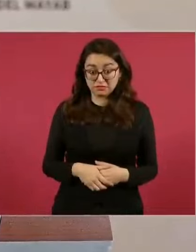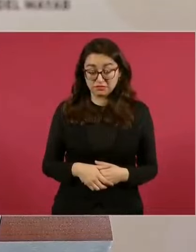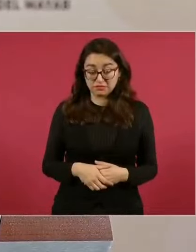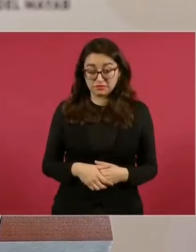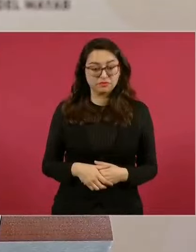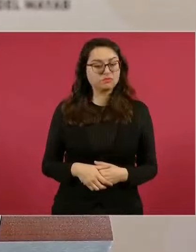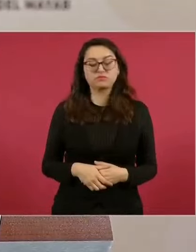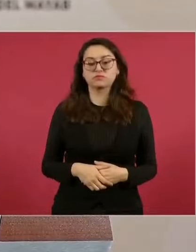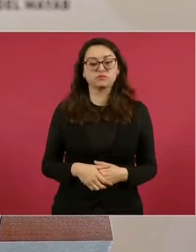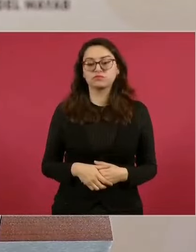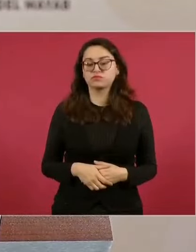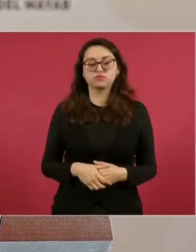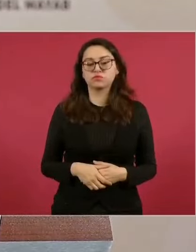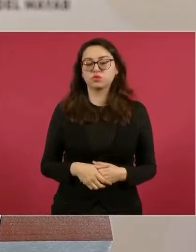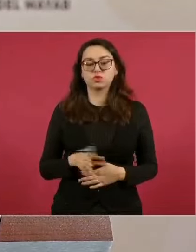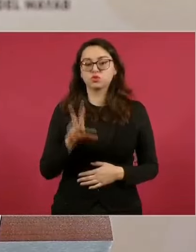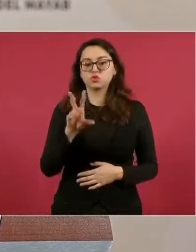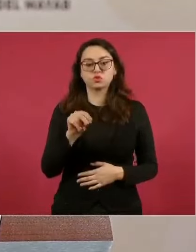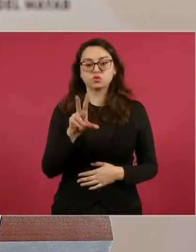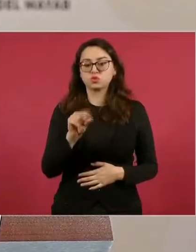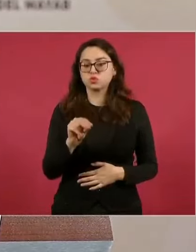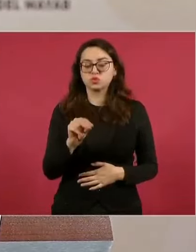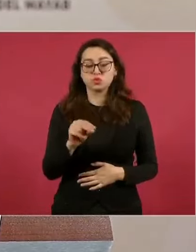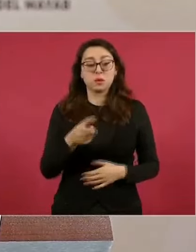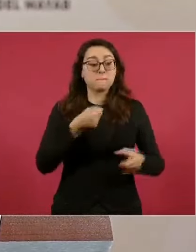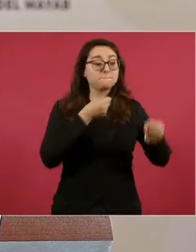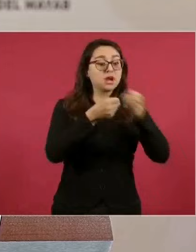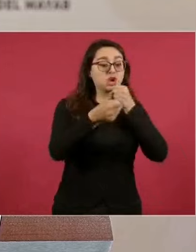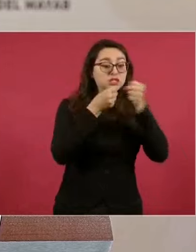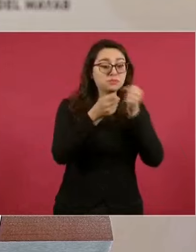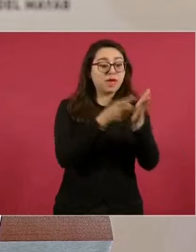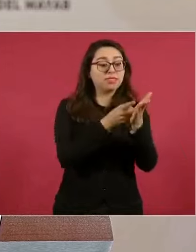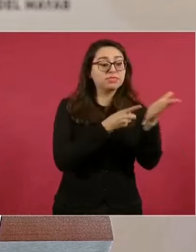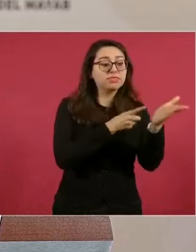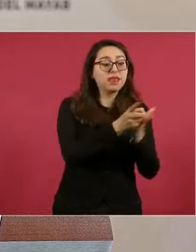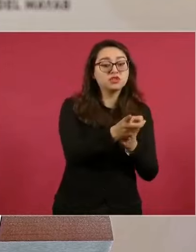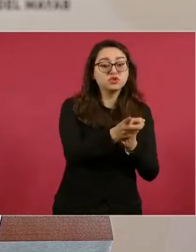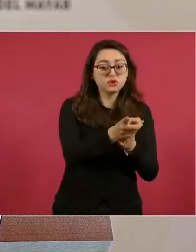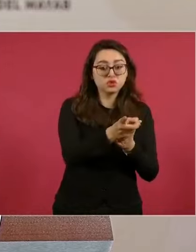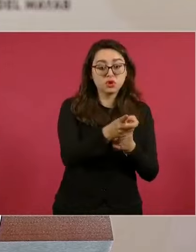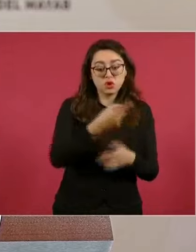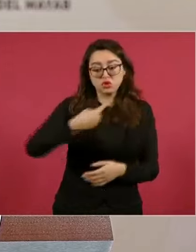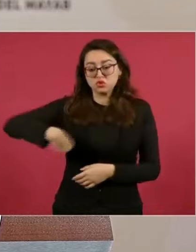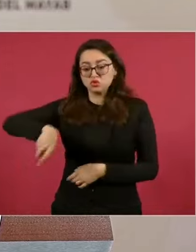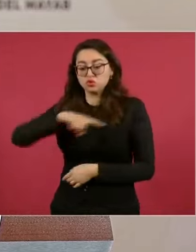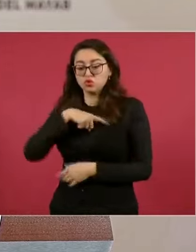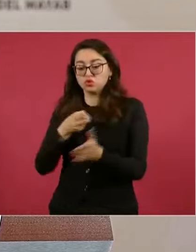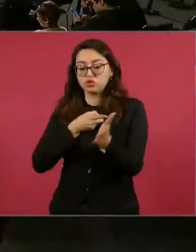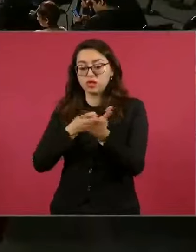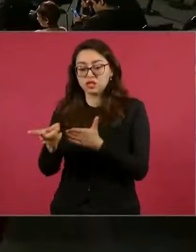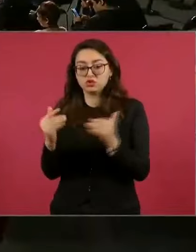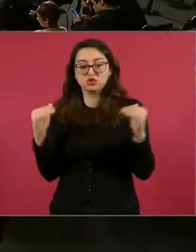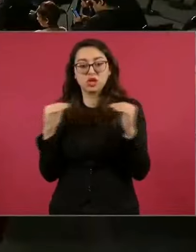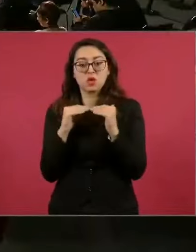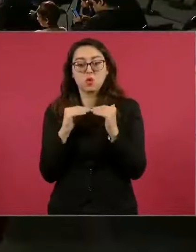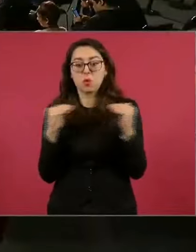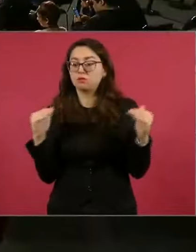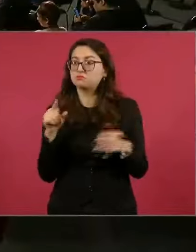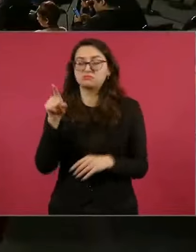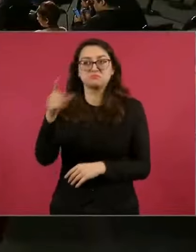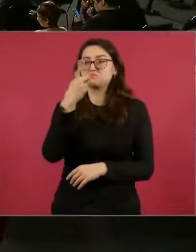se investigó a su gobierno. John Kirby, el portavoz del Consejo Nacional de Seguridad, uno de los principales asesores del presidente